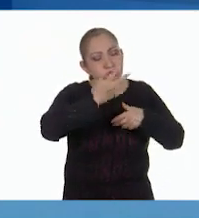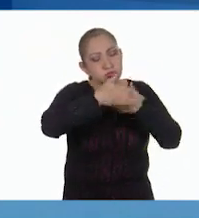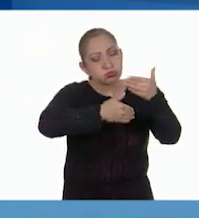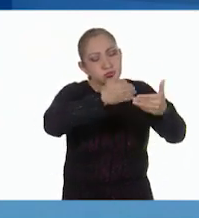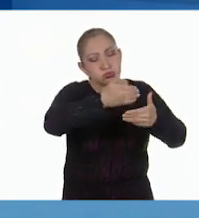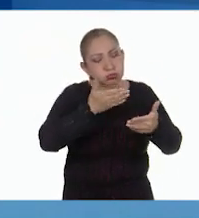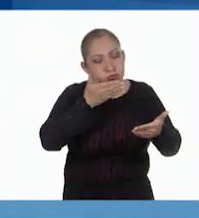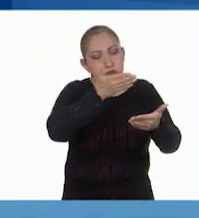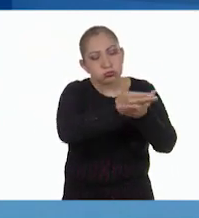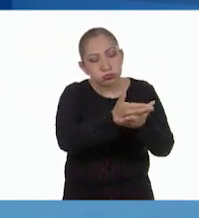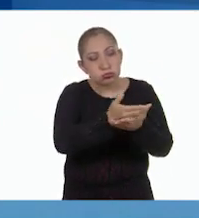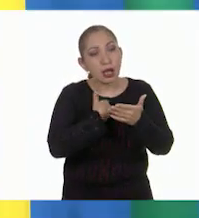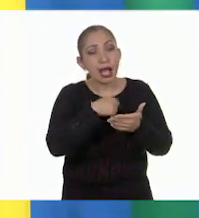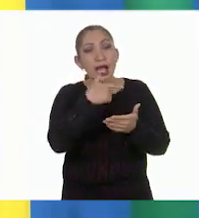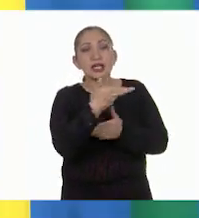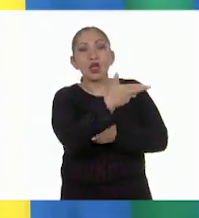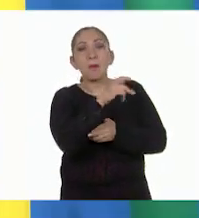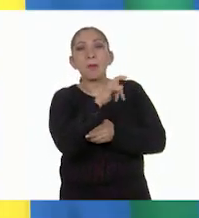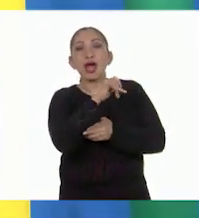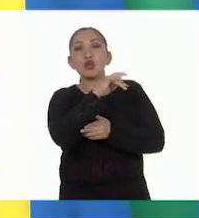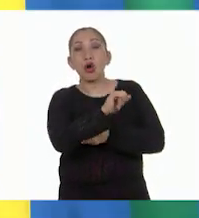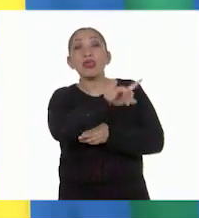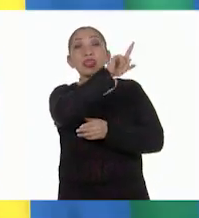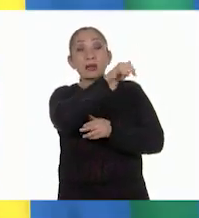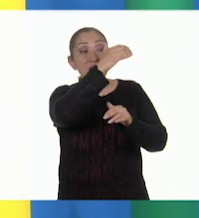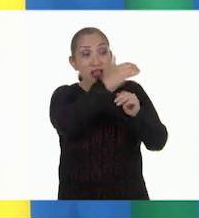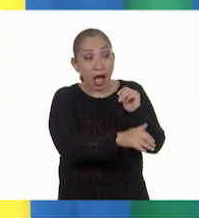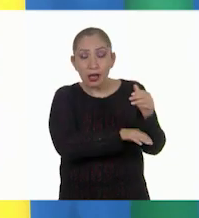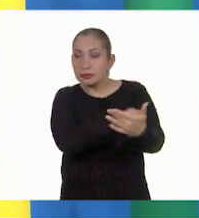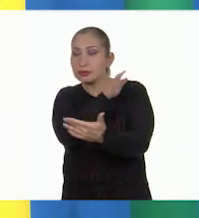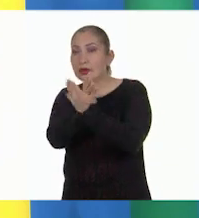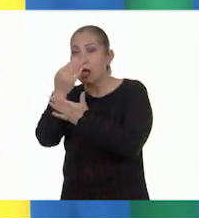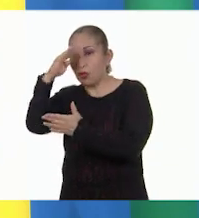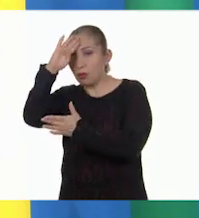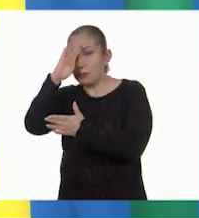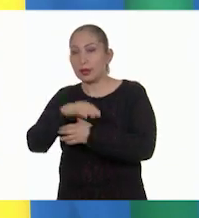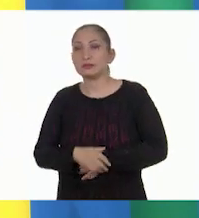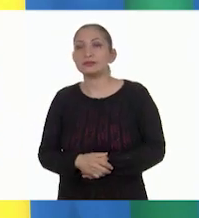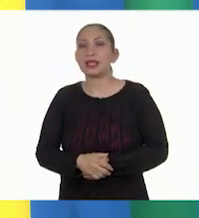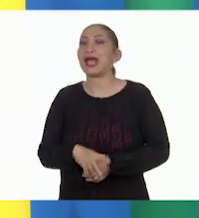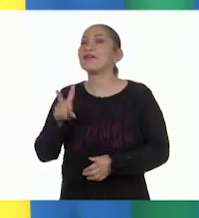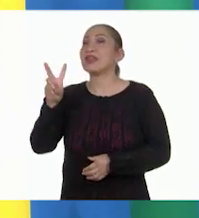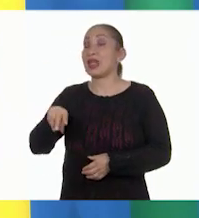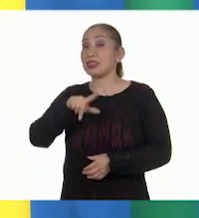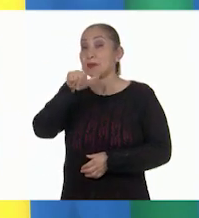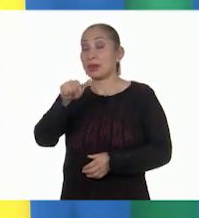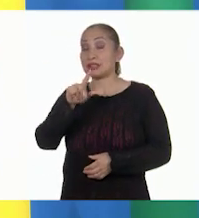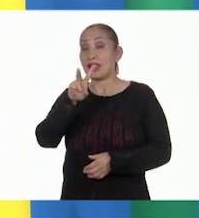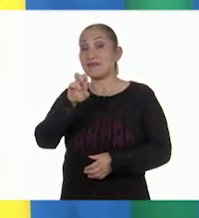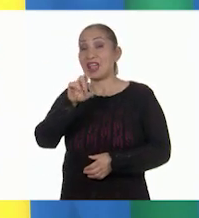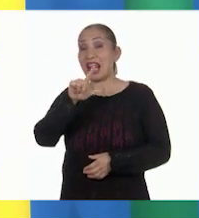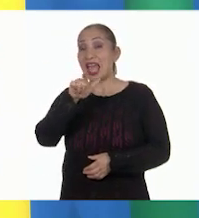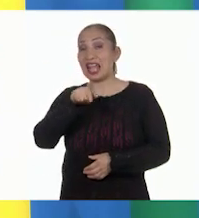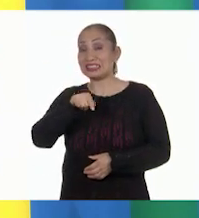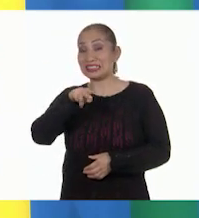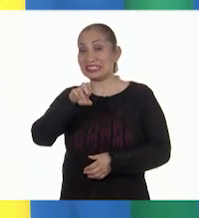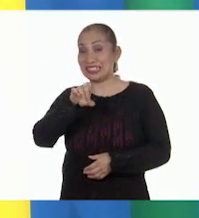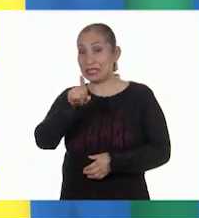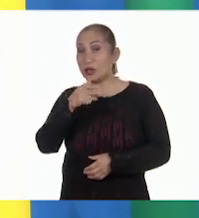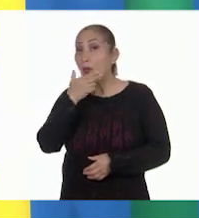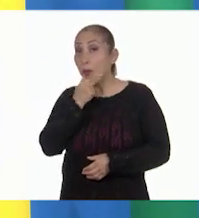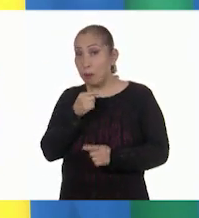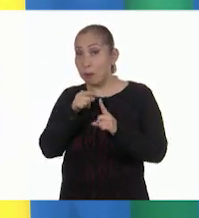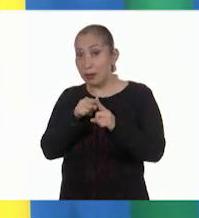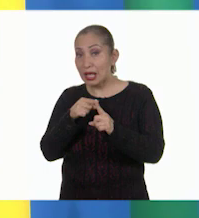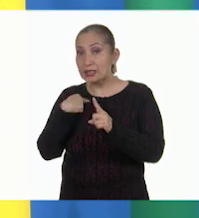de ahí de regreso a Cuba. Y lo que sigue ya me lo sé. Velázquez se enteró y decidió enviar una